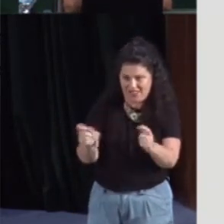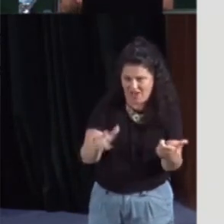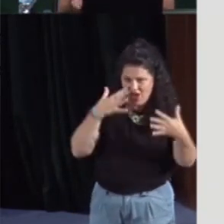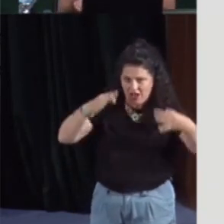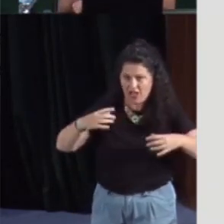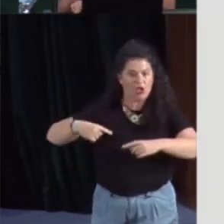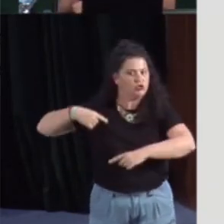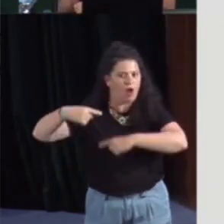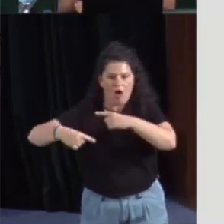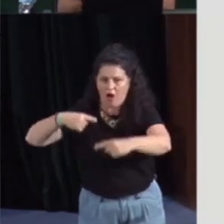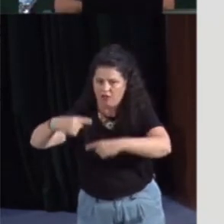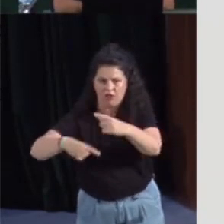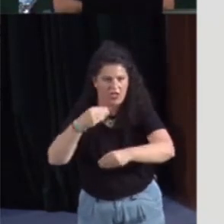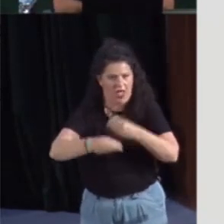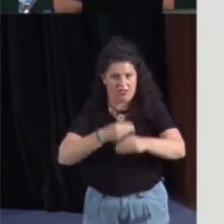utilizamos en nuestro día a día.